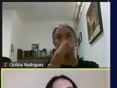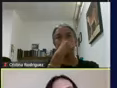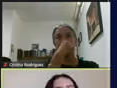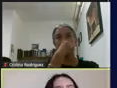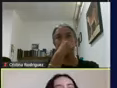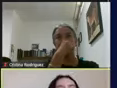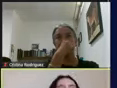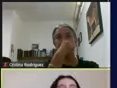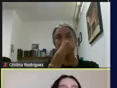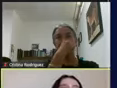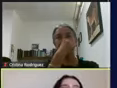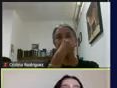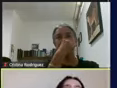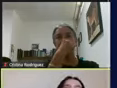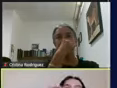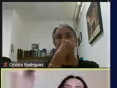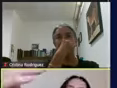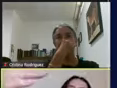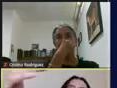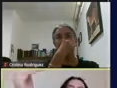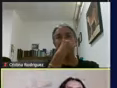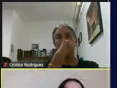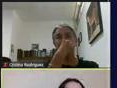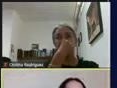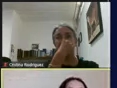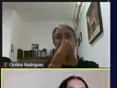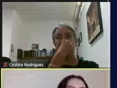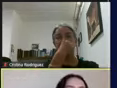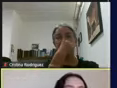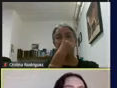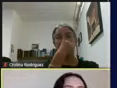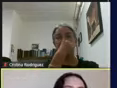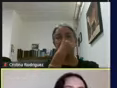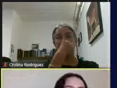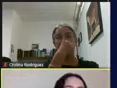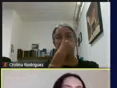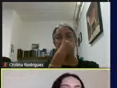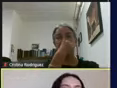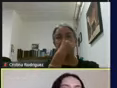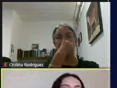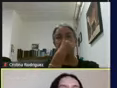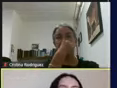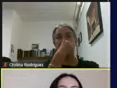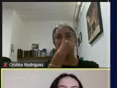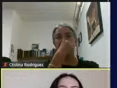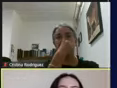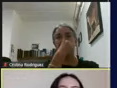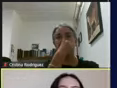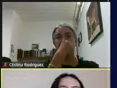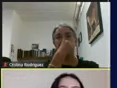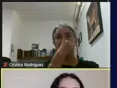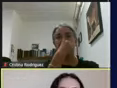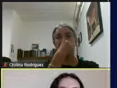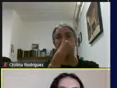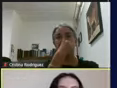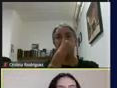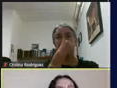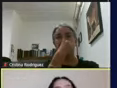Y justamente, ¿de qué va a depender que progresemos o de que nos atrasemos un poquito en esto? Va a